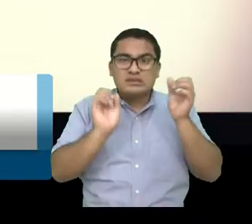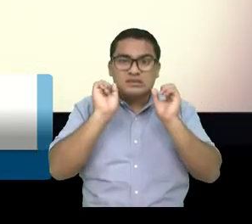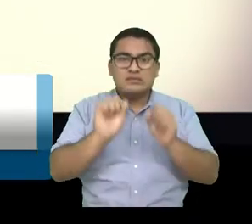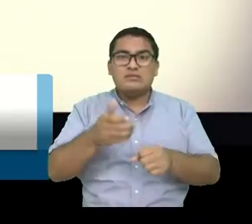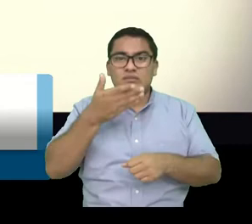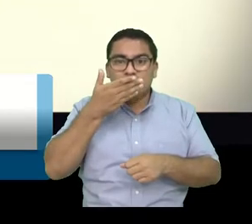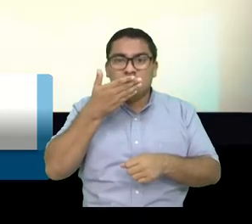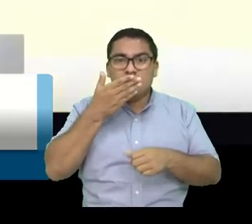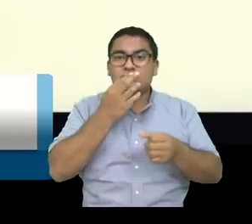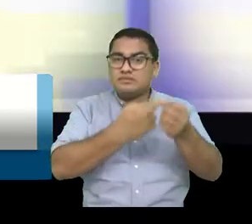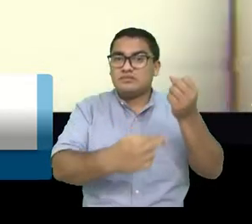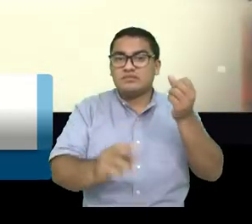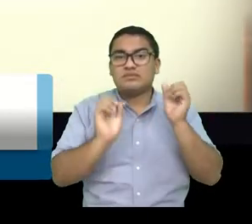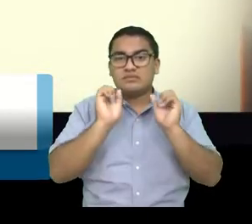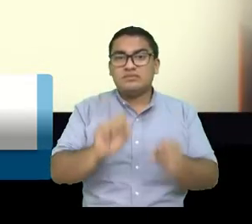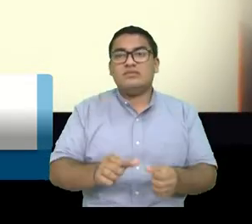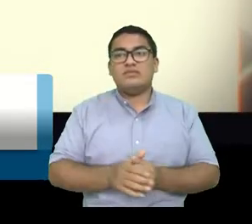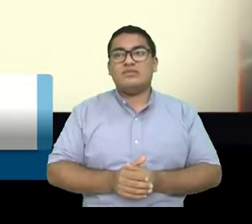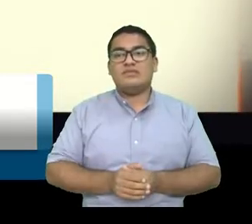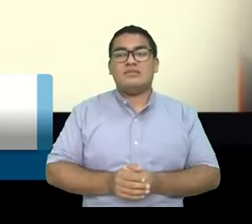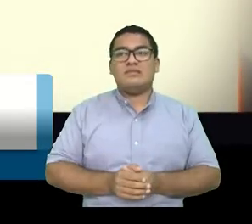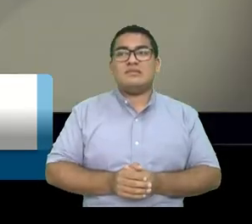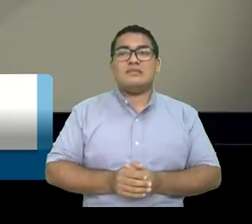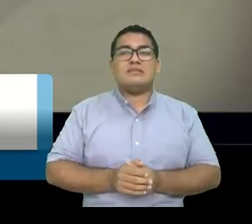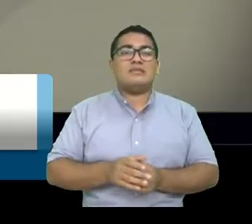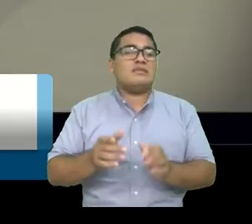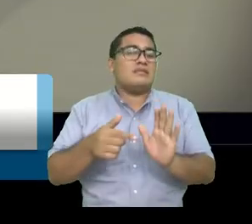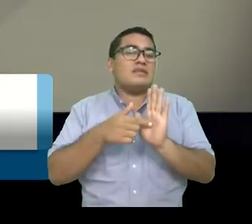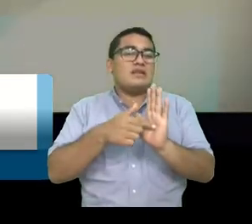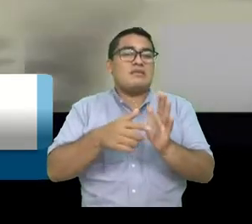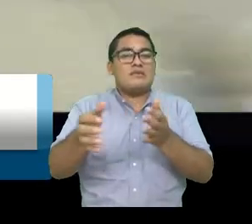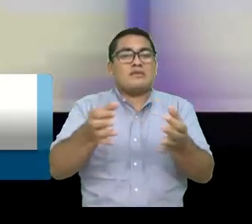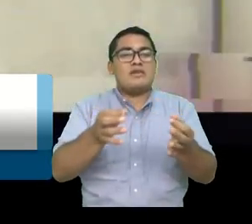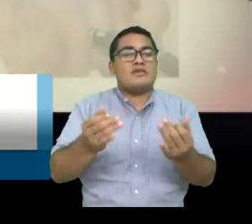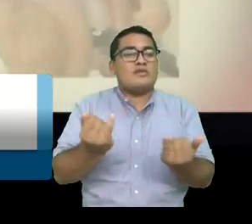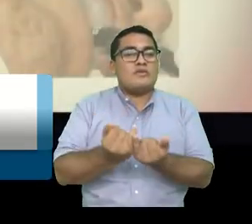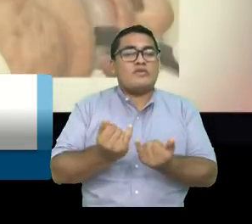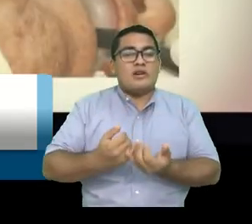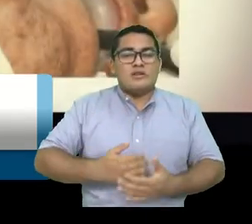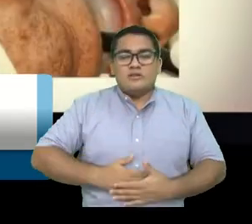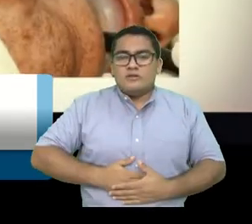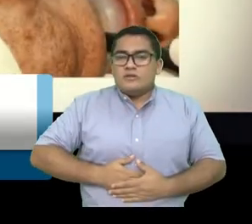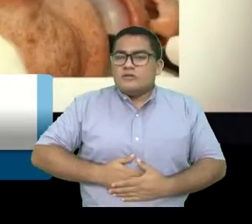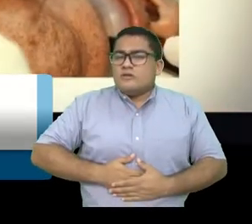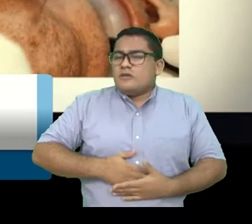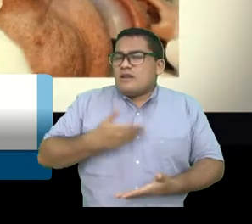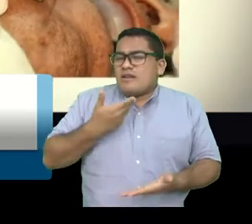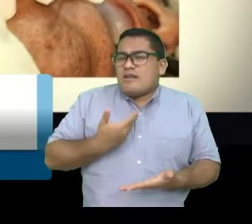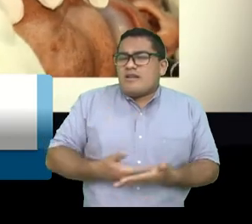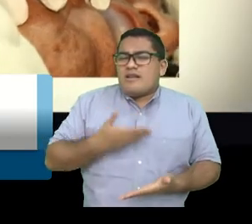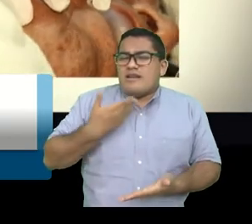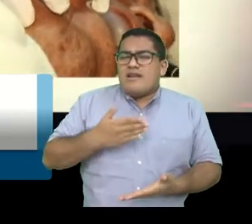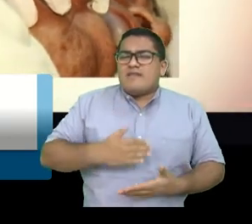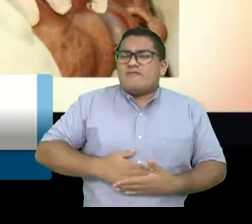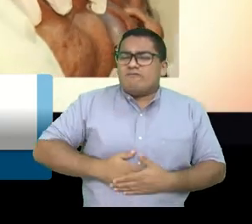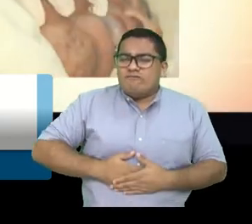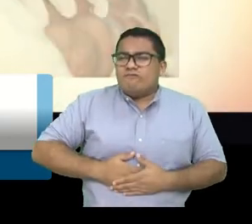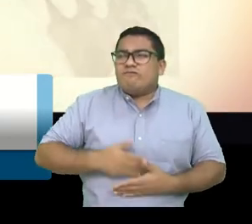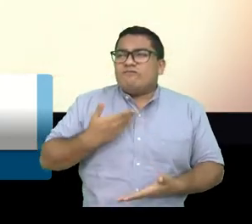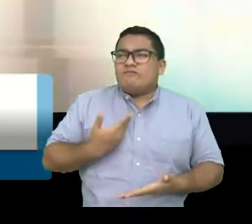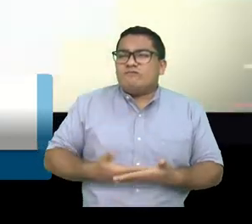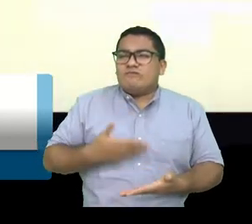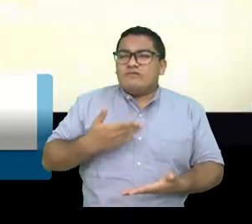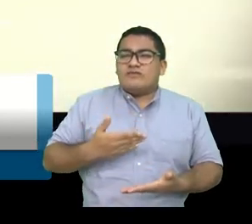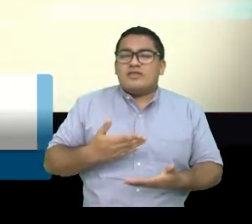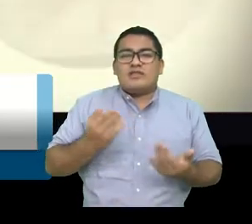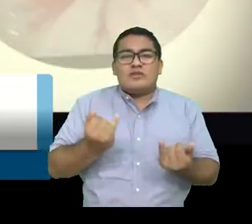Algunos pacientes refieren que es como sienten algo caliente en el estómago. Exactamente. Uno, pues, de los signos y síntomas es una sensación